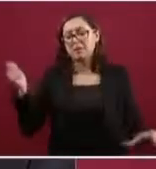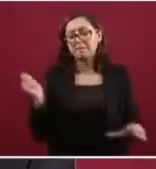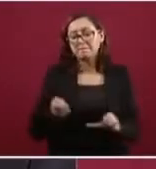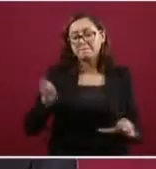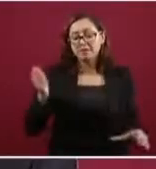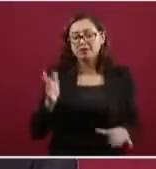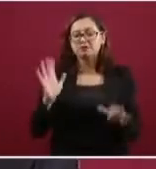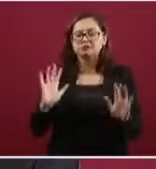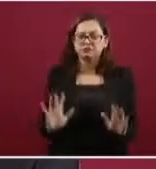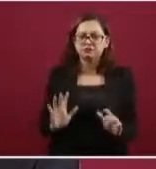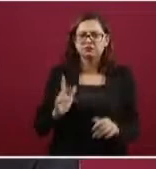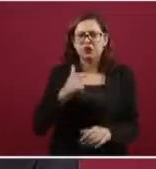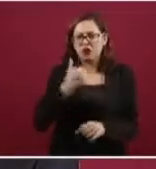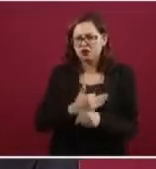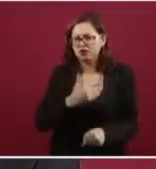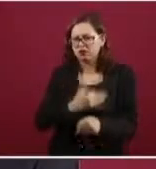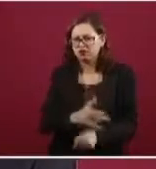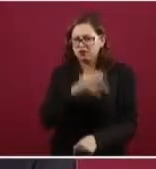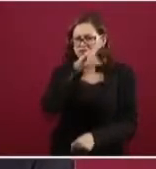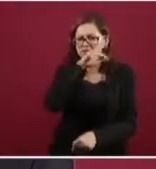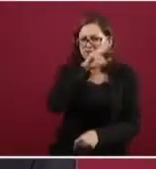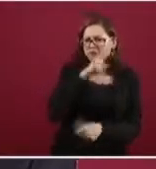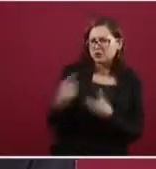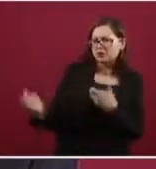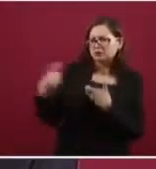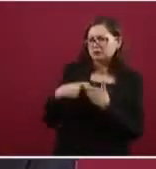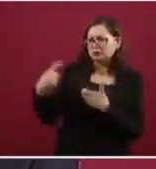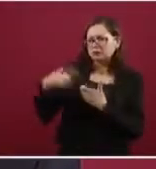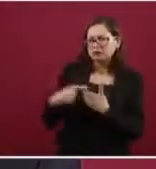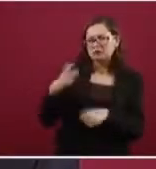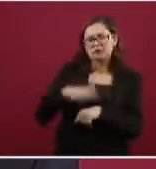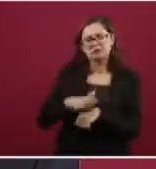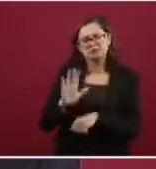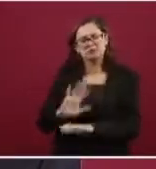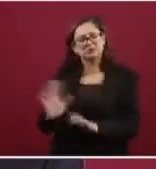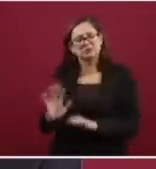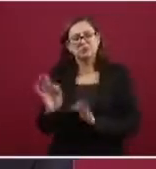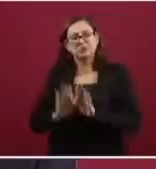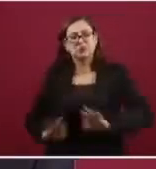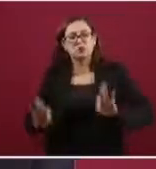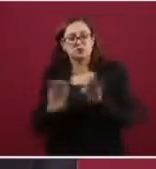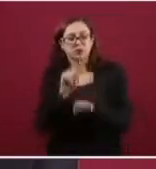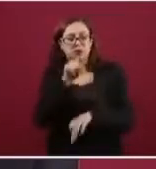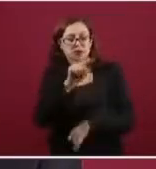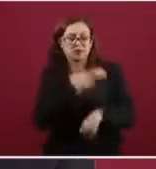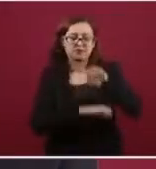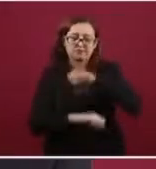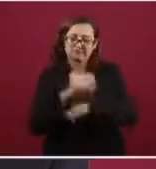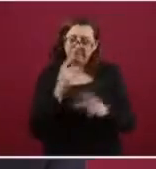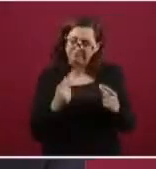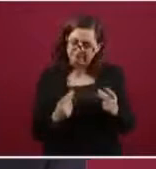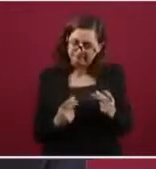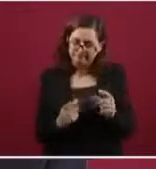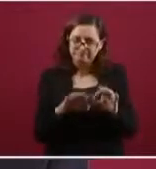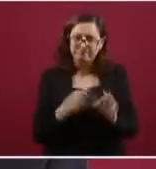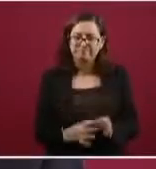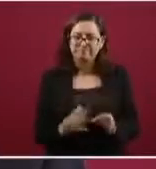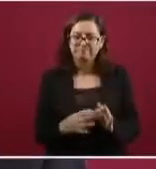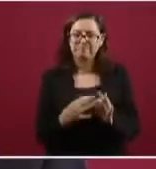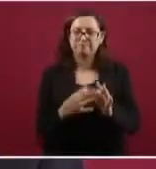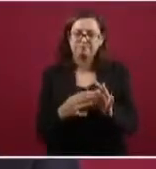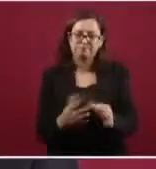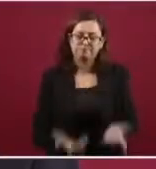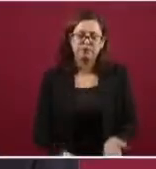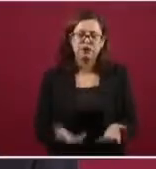no más usuarios en este momento. Nos preocupa que Naturgy se ponga las pilas y cumpla en vez de contender con